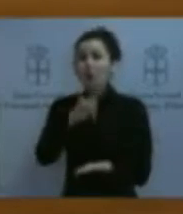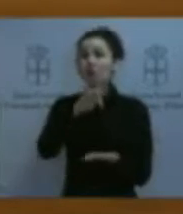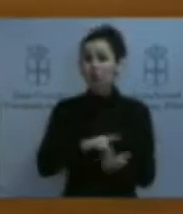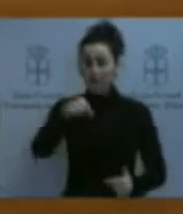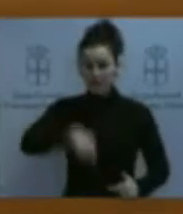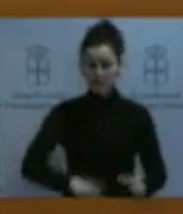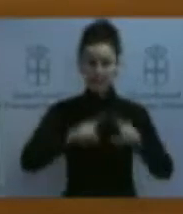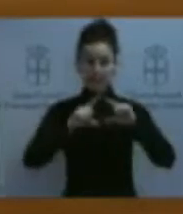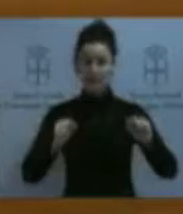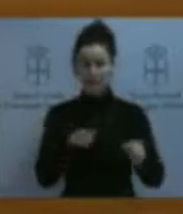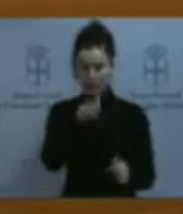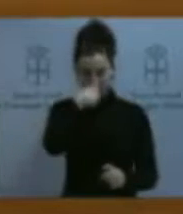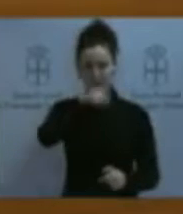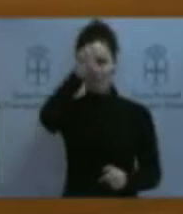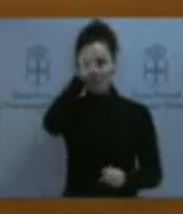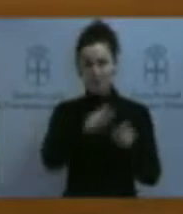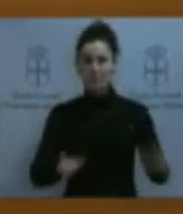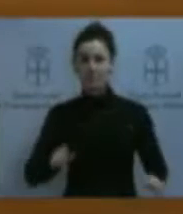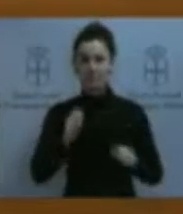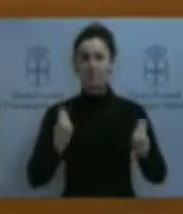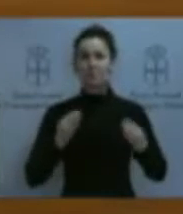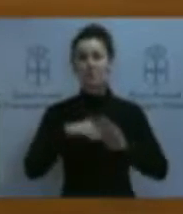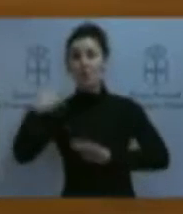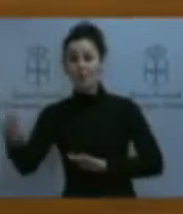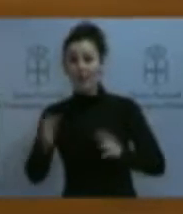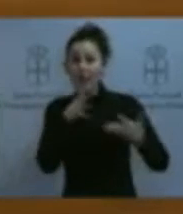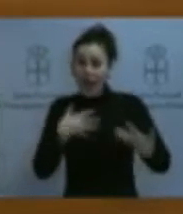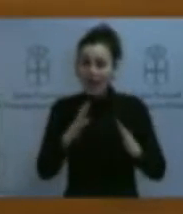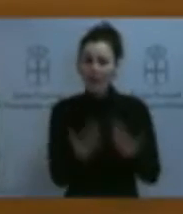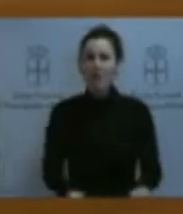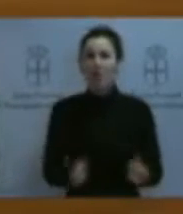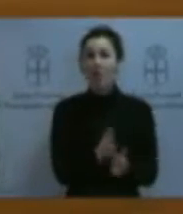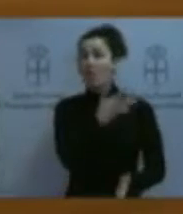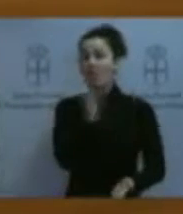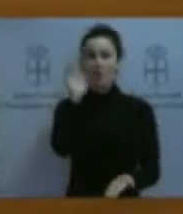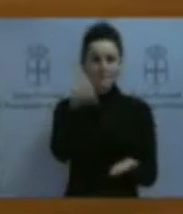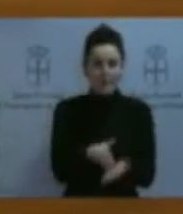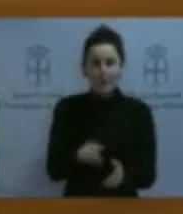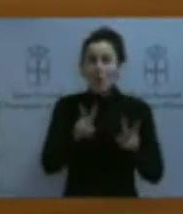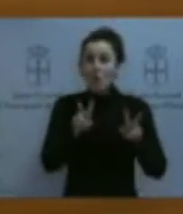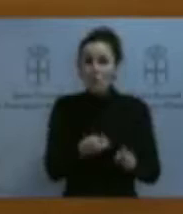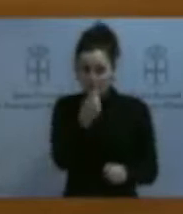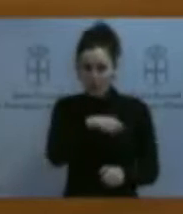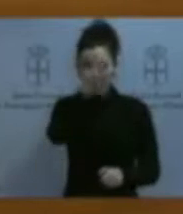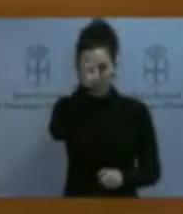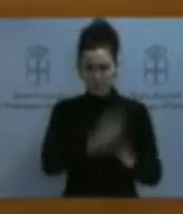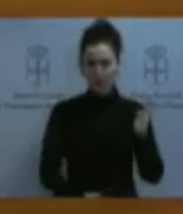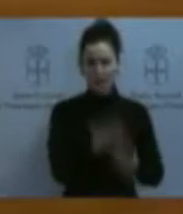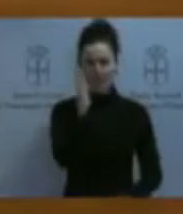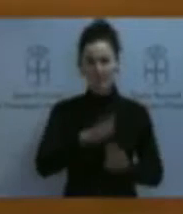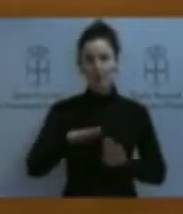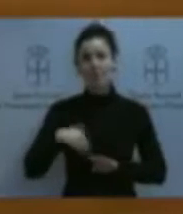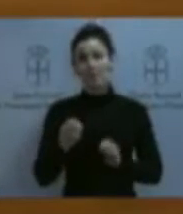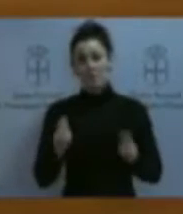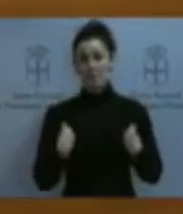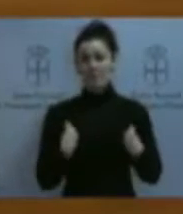extranjero nos encontramos con 5.000 nuevas altas de asturianos y asturianas que estaban en el exterior, más de 130.000 en total, ¿no? Y